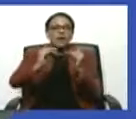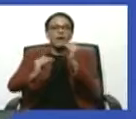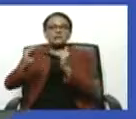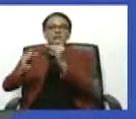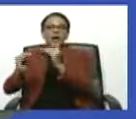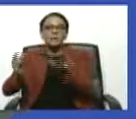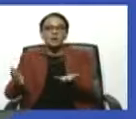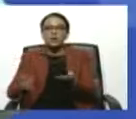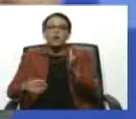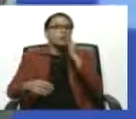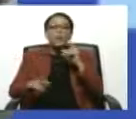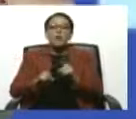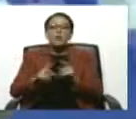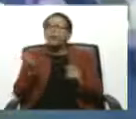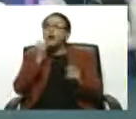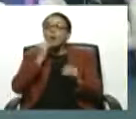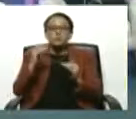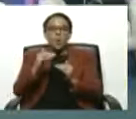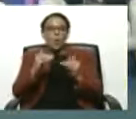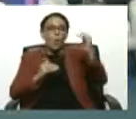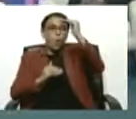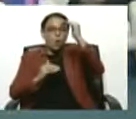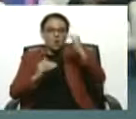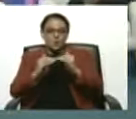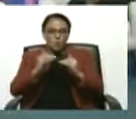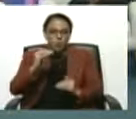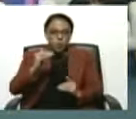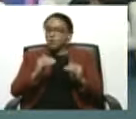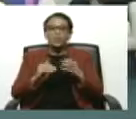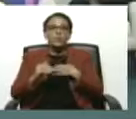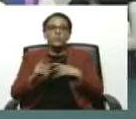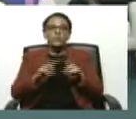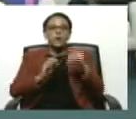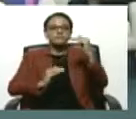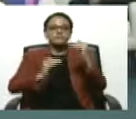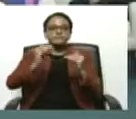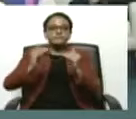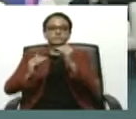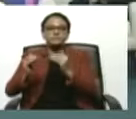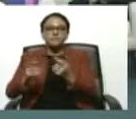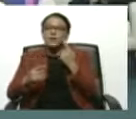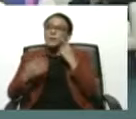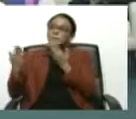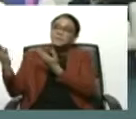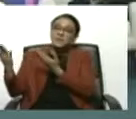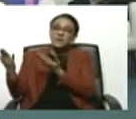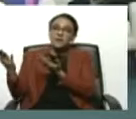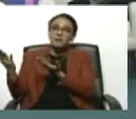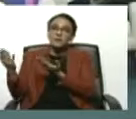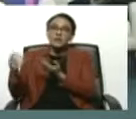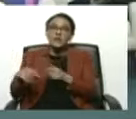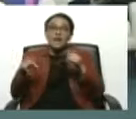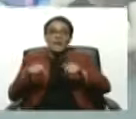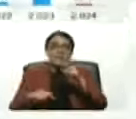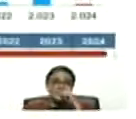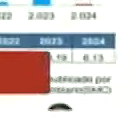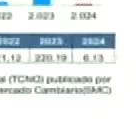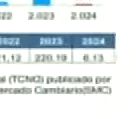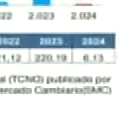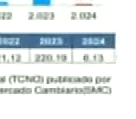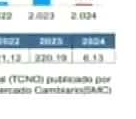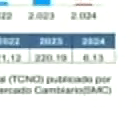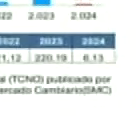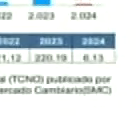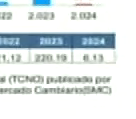años. Y podemos decir también, fíjese este número, presidente Correa, en lo que va del año